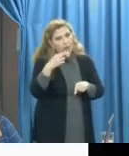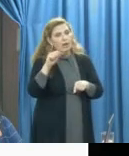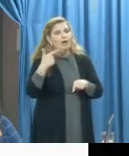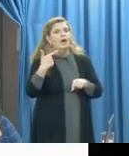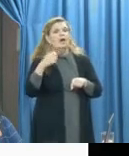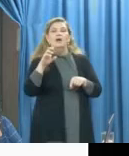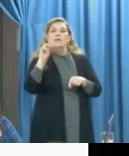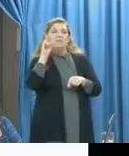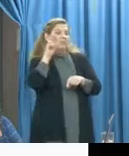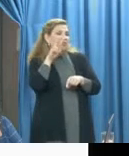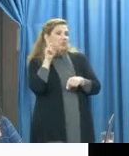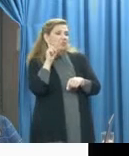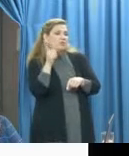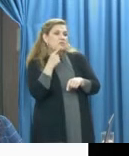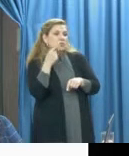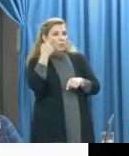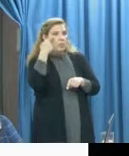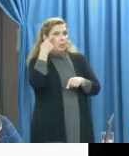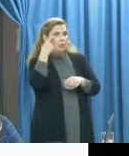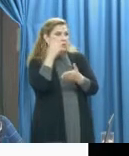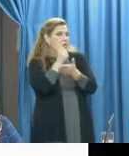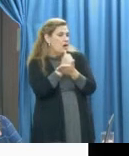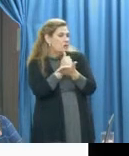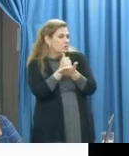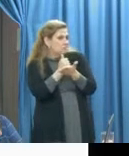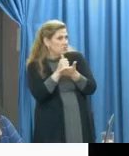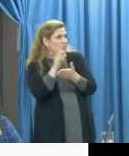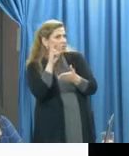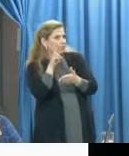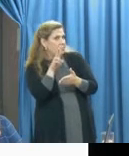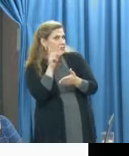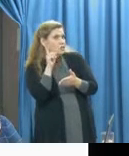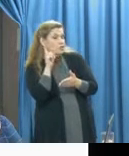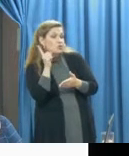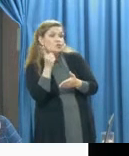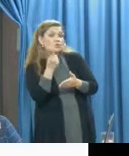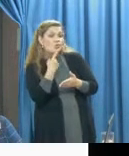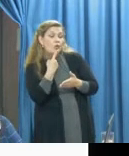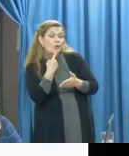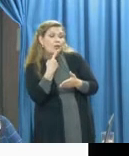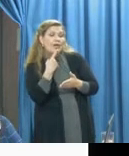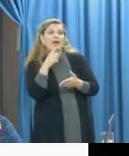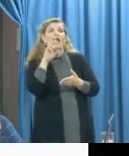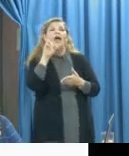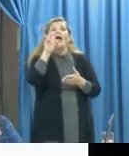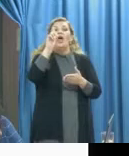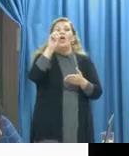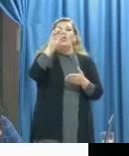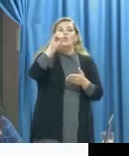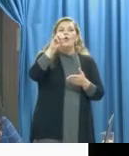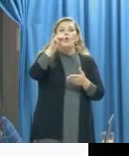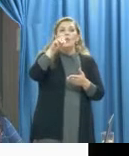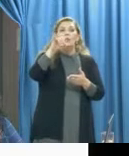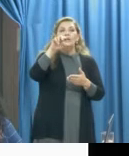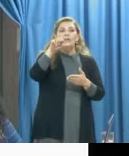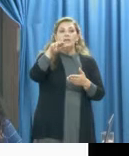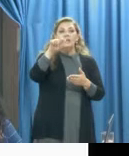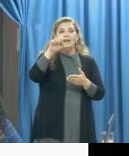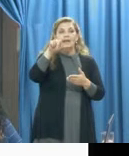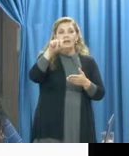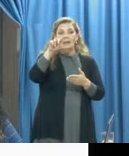ve. Tienen los ojos azules, pero es una sordera dominante. Es una sordera que sí